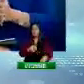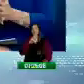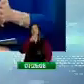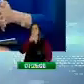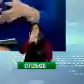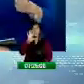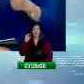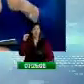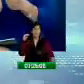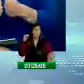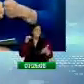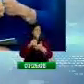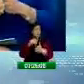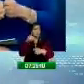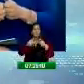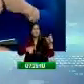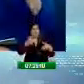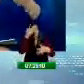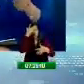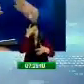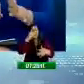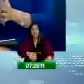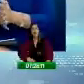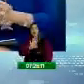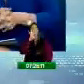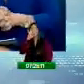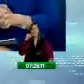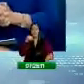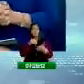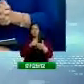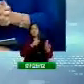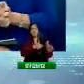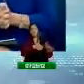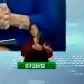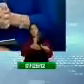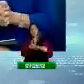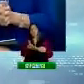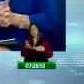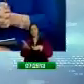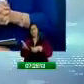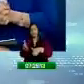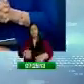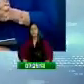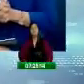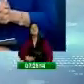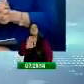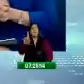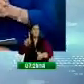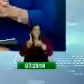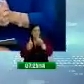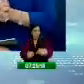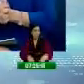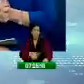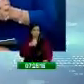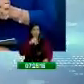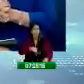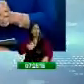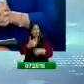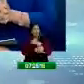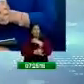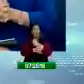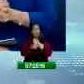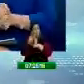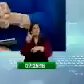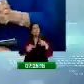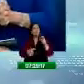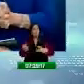9,000 defunciones, pero también hay temas positivos, como el hecho de que existirían ya prototipos de vacuna para poder combatir